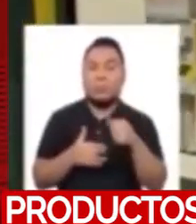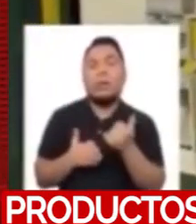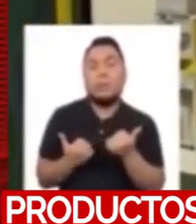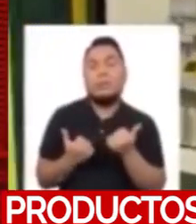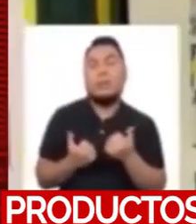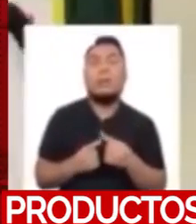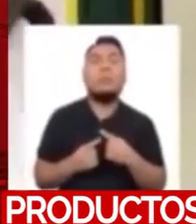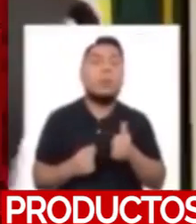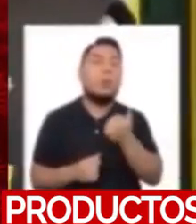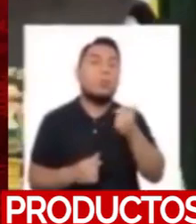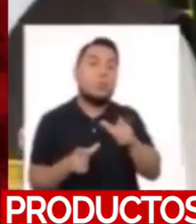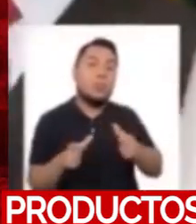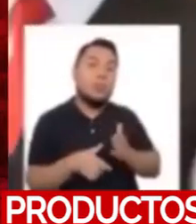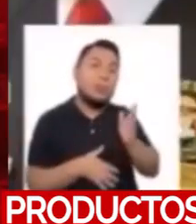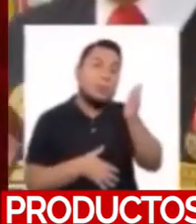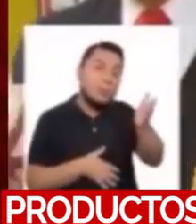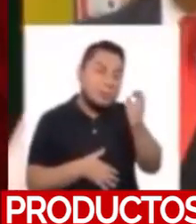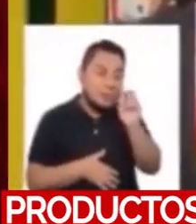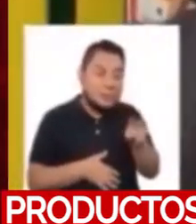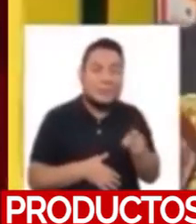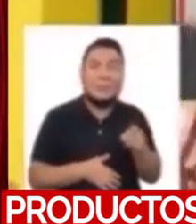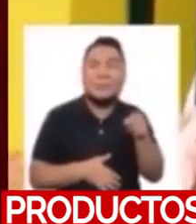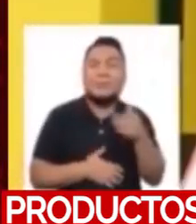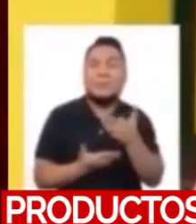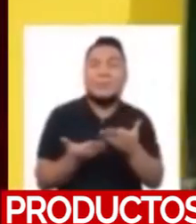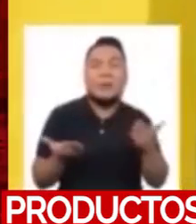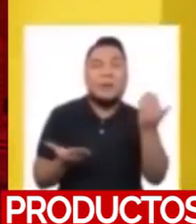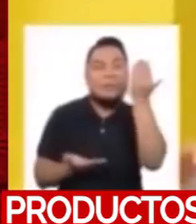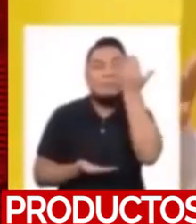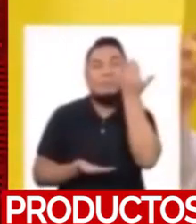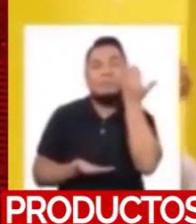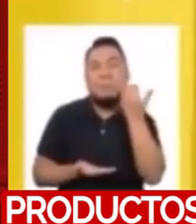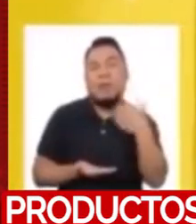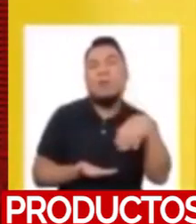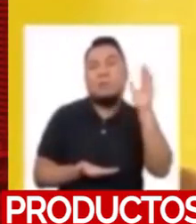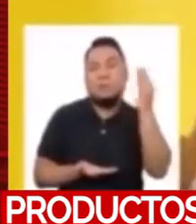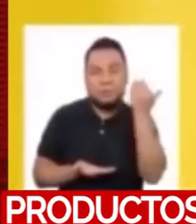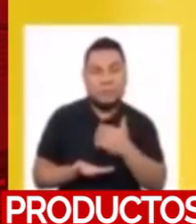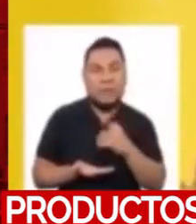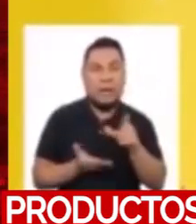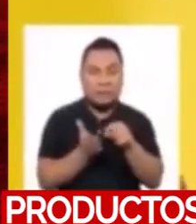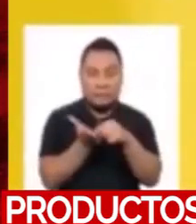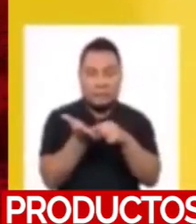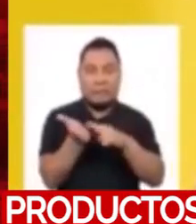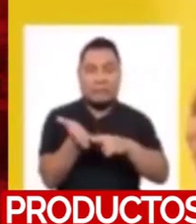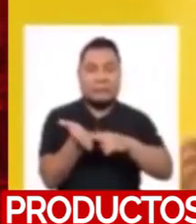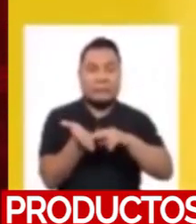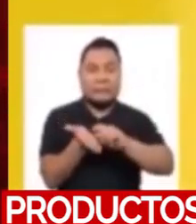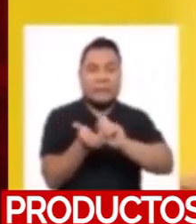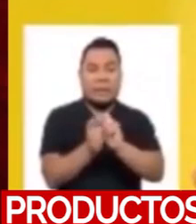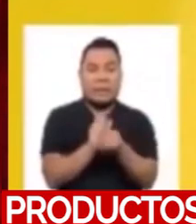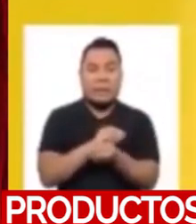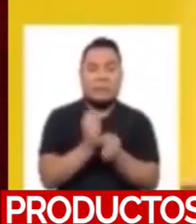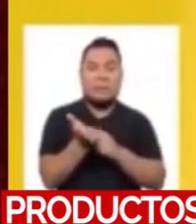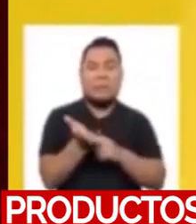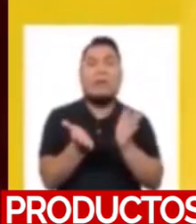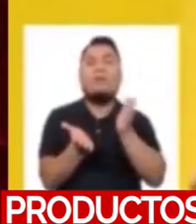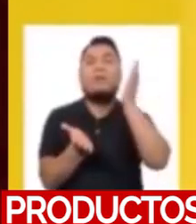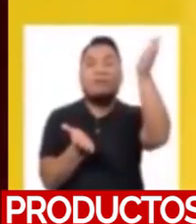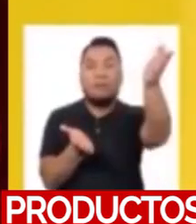constatado en otros operativos productos vencidos, manipulan, modifican la fecha y ponen una